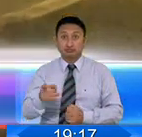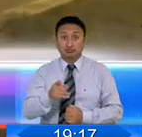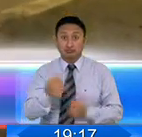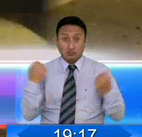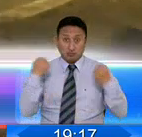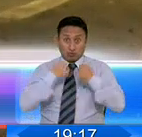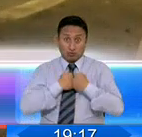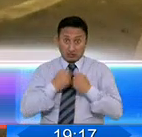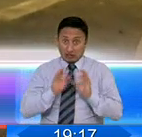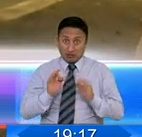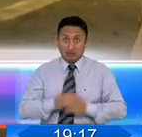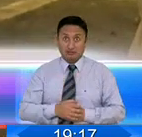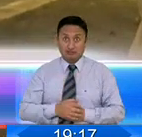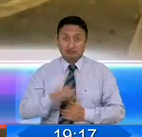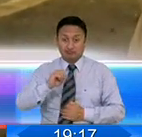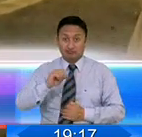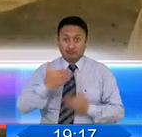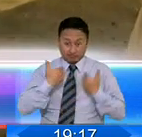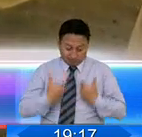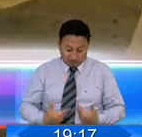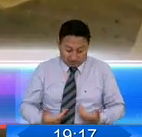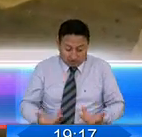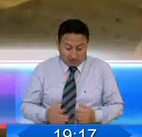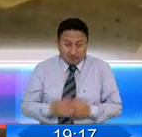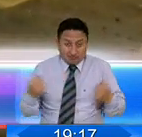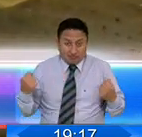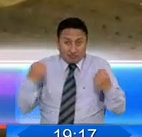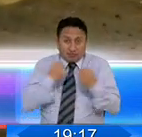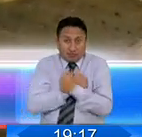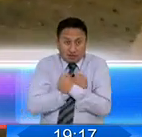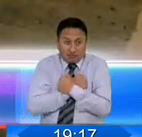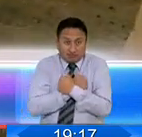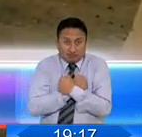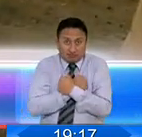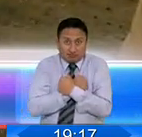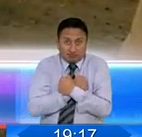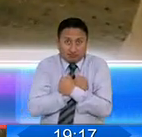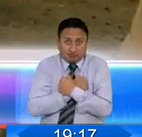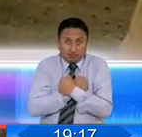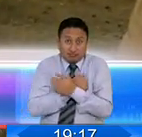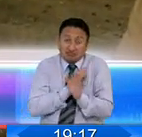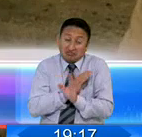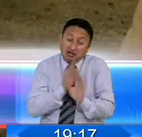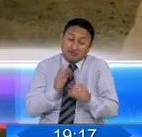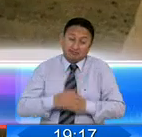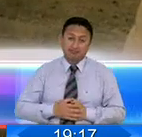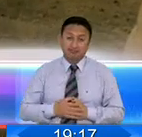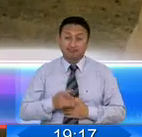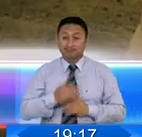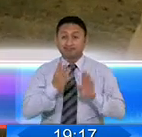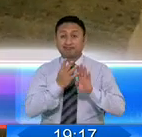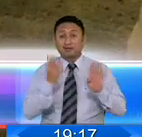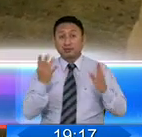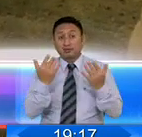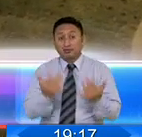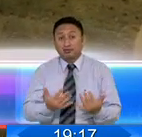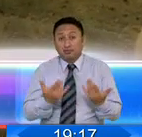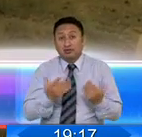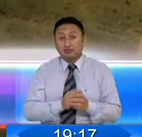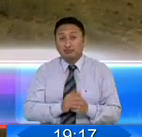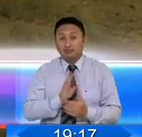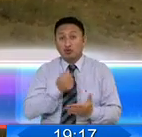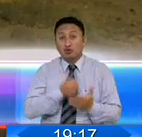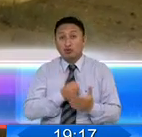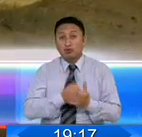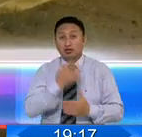frazada. Sí, así como me ve, frazada, protegida, ¿no? Y hacer cola para obtener el